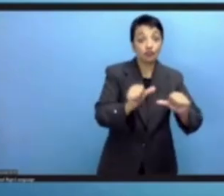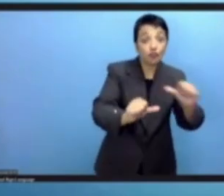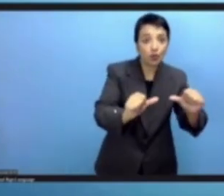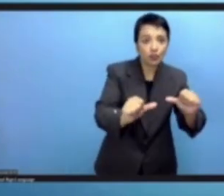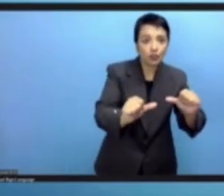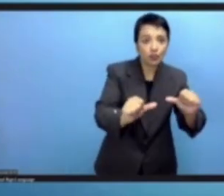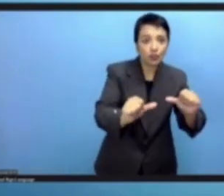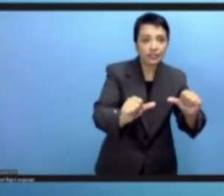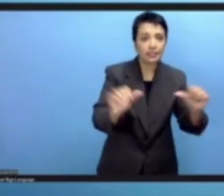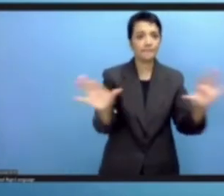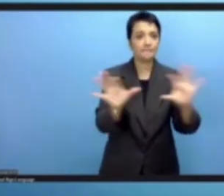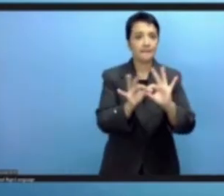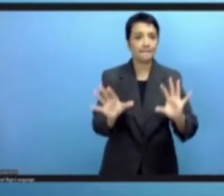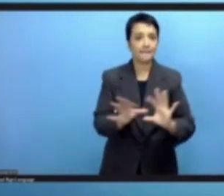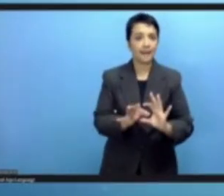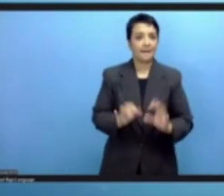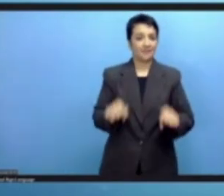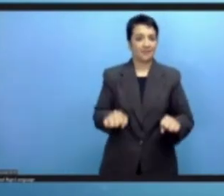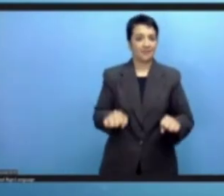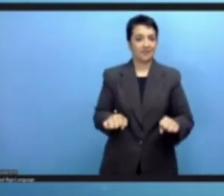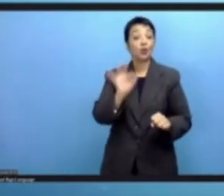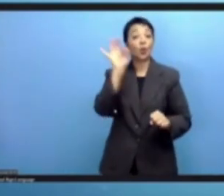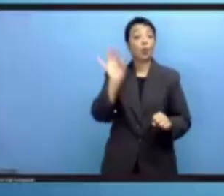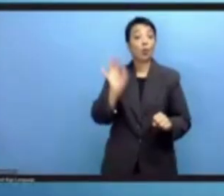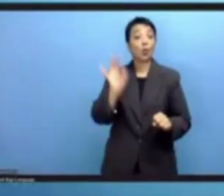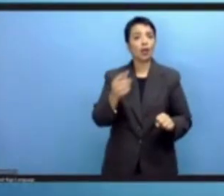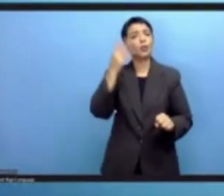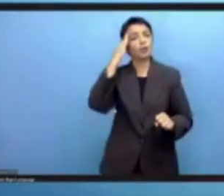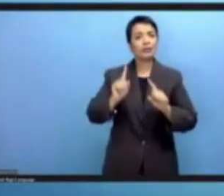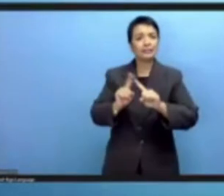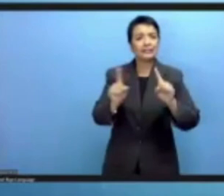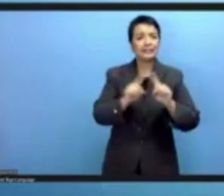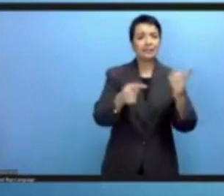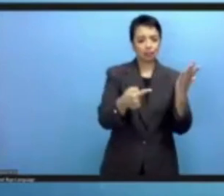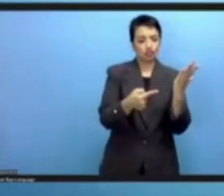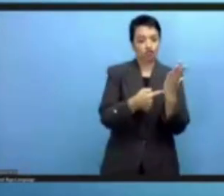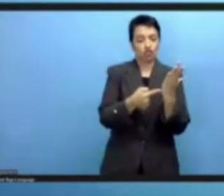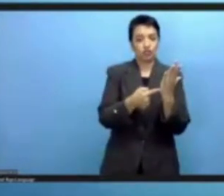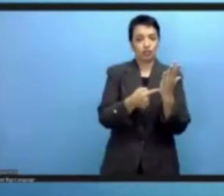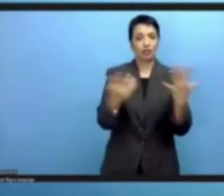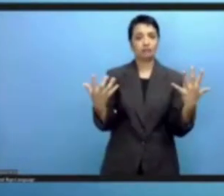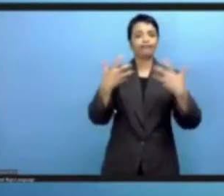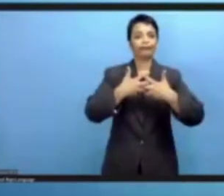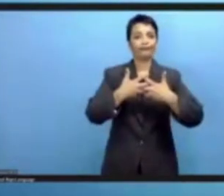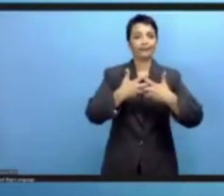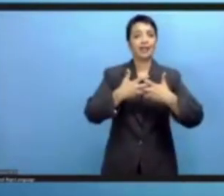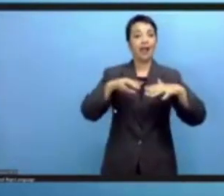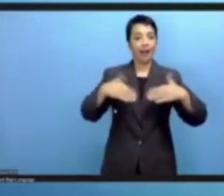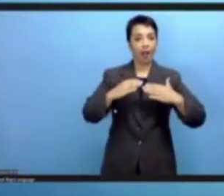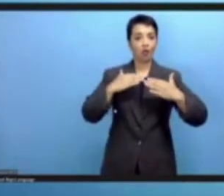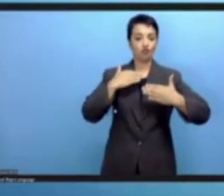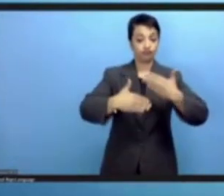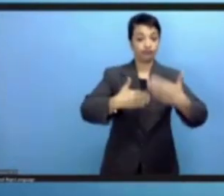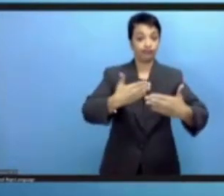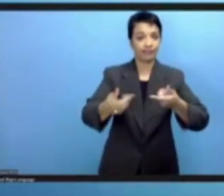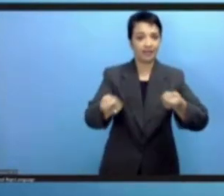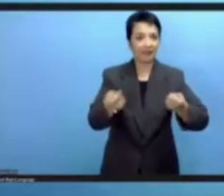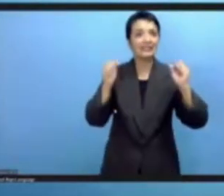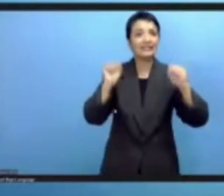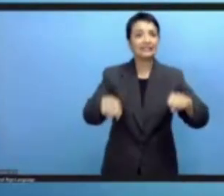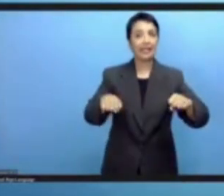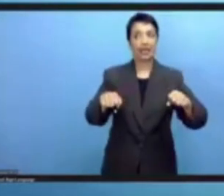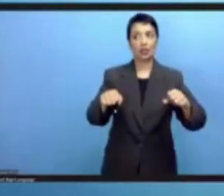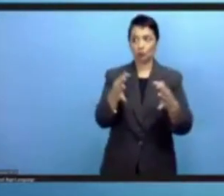Dado que los desequilibrios de poder afectan la gobernanza de internet también es necesario tomar acciones más proactivas